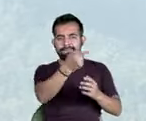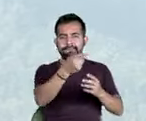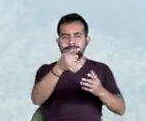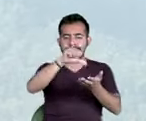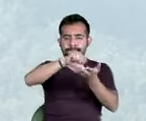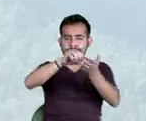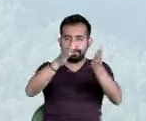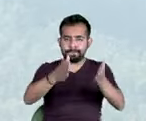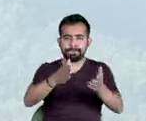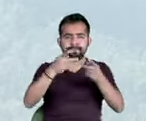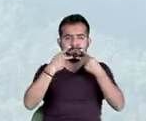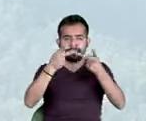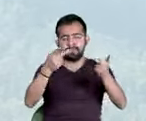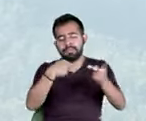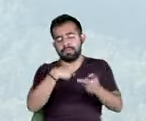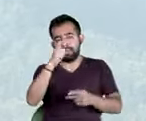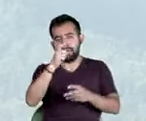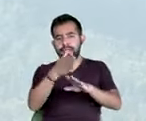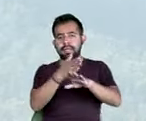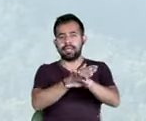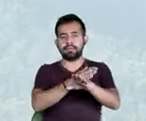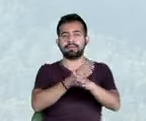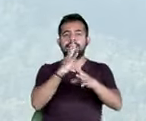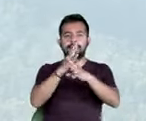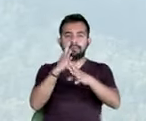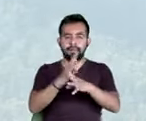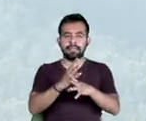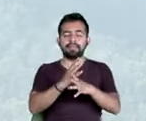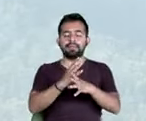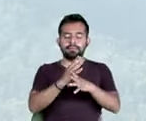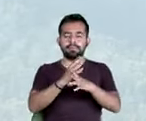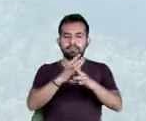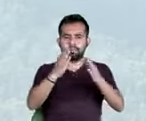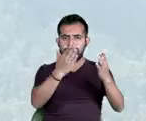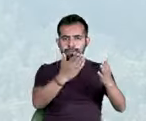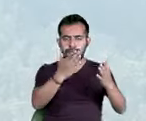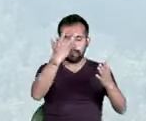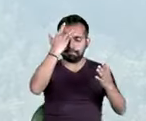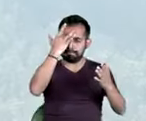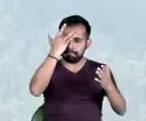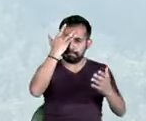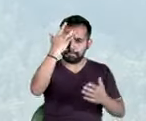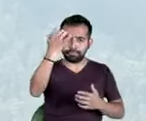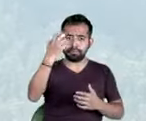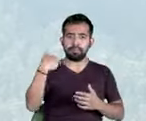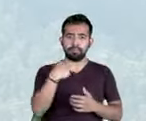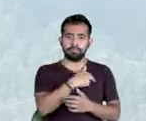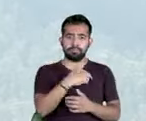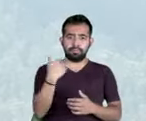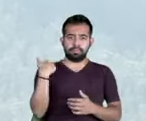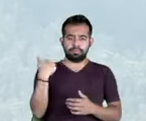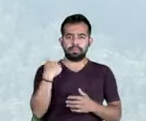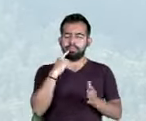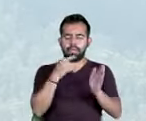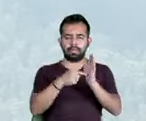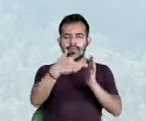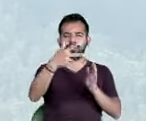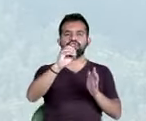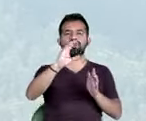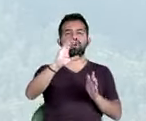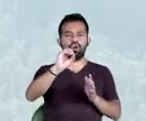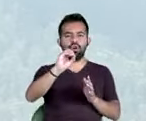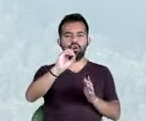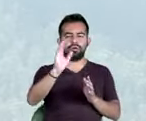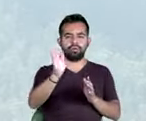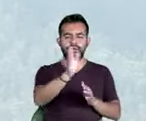administraciones zonales, pero creo que habrá que crear una 10ª administración zonal. ¿Por qué? Si tenemos el Chocó Andino, y el Chocó Andino es una